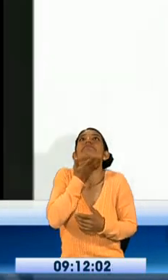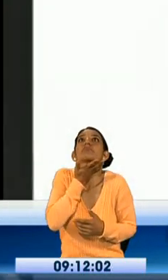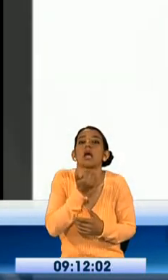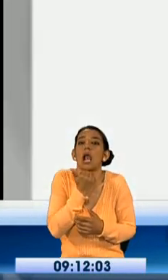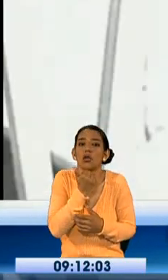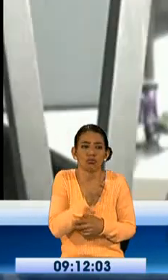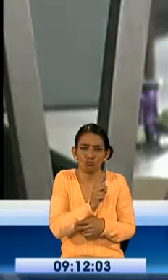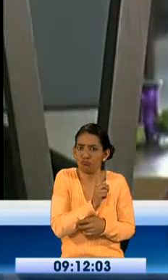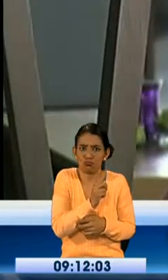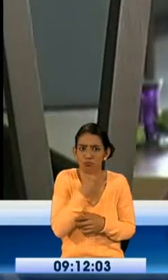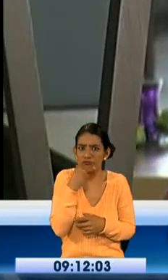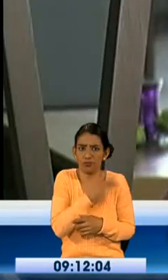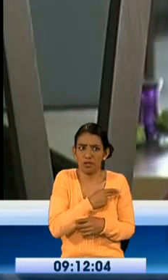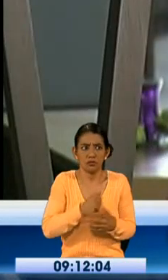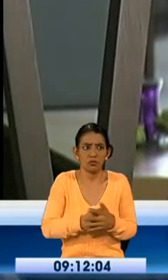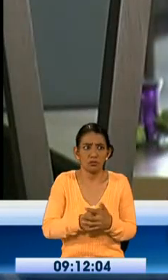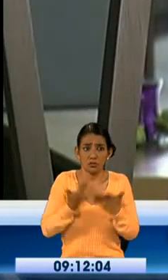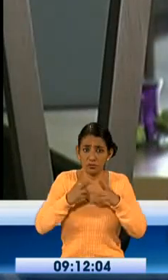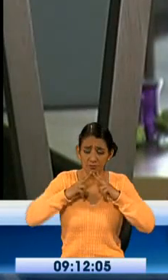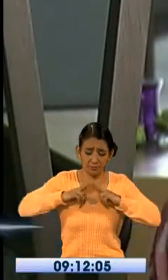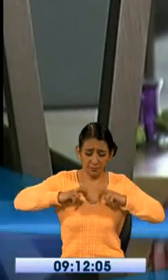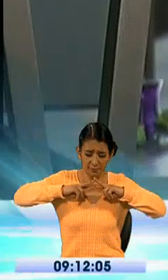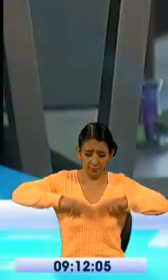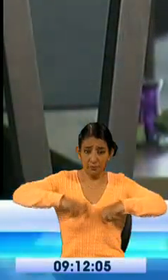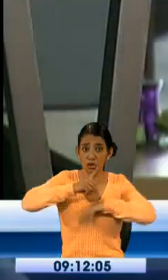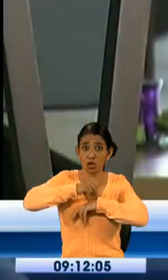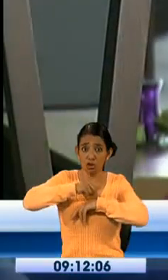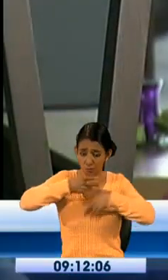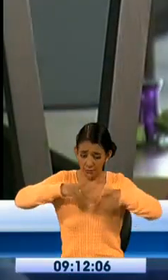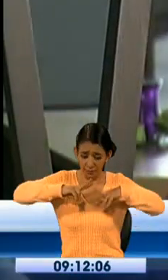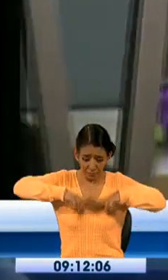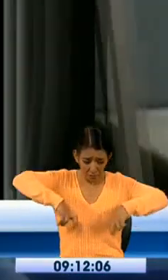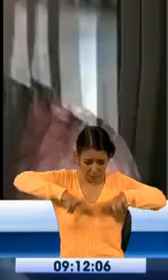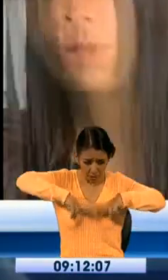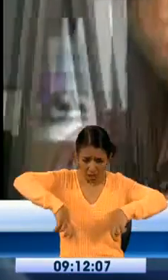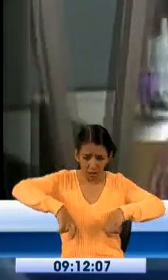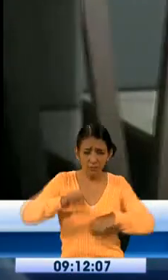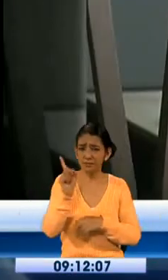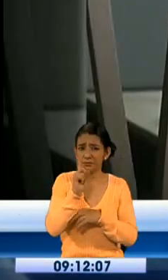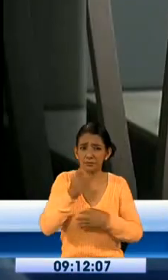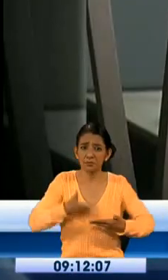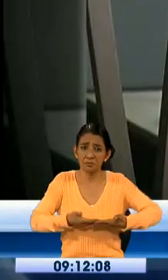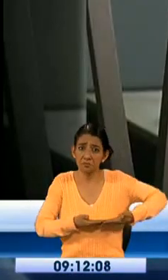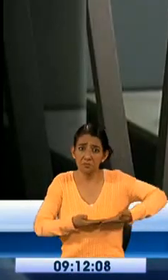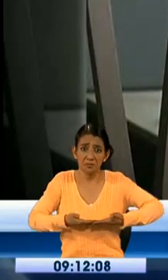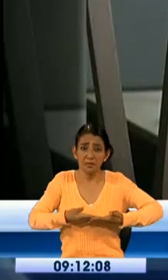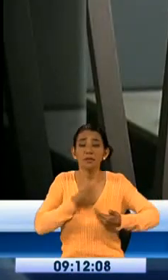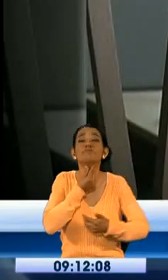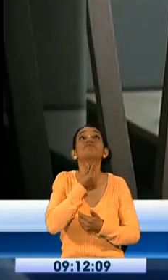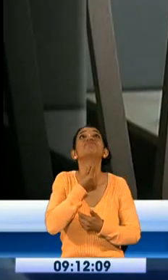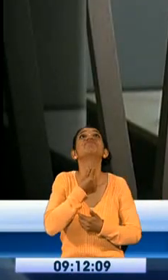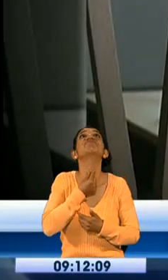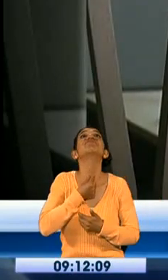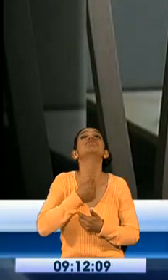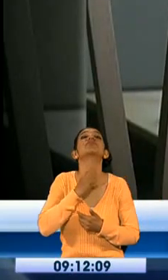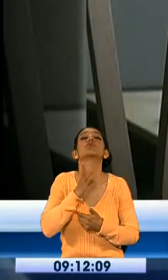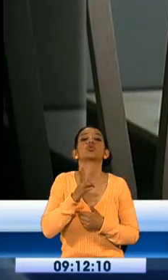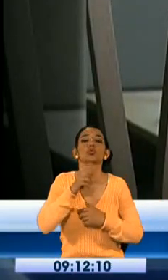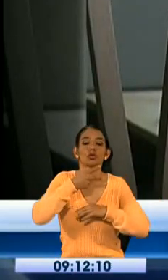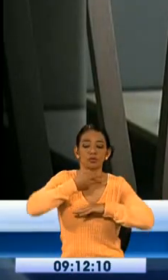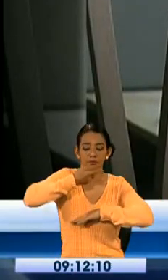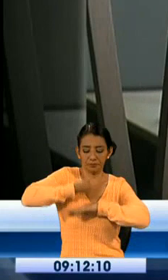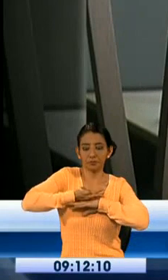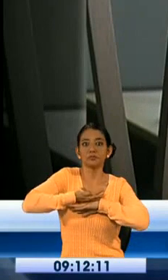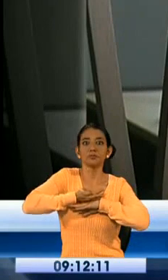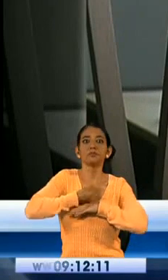vómito. Realmente las investigaciones médicas han demostrado que el cuerpo del bebé, la tráquea, está protegida cuando el bebé duerme boca